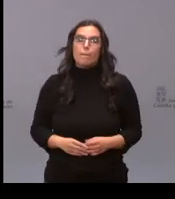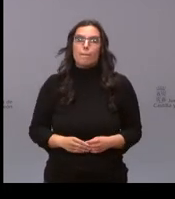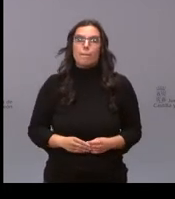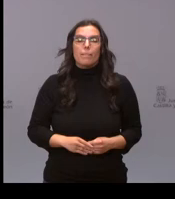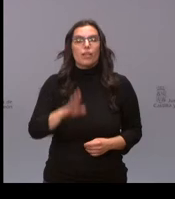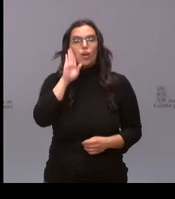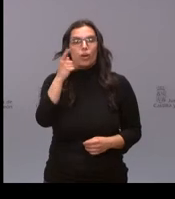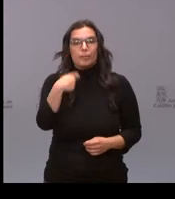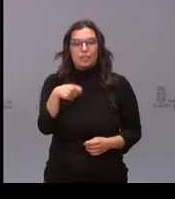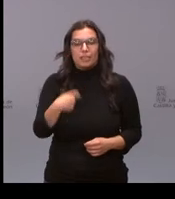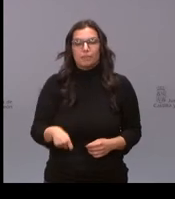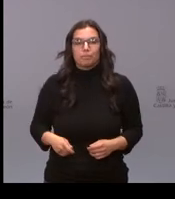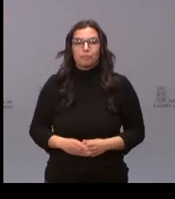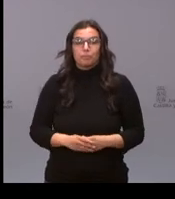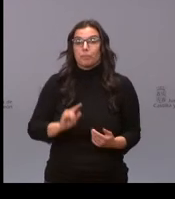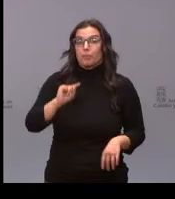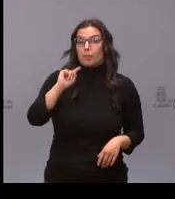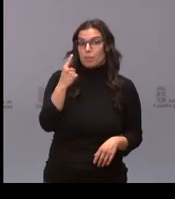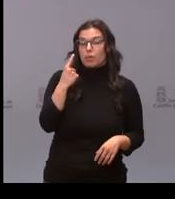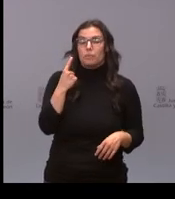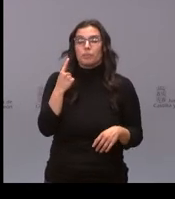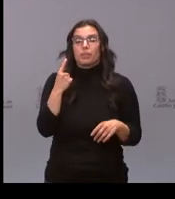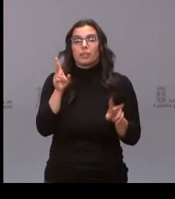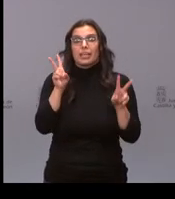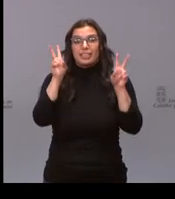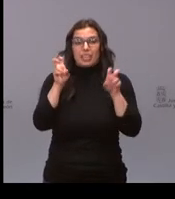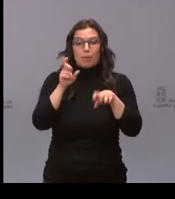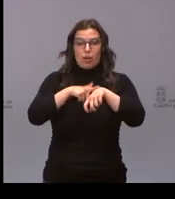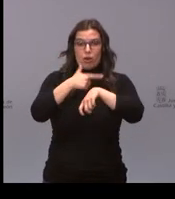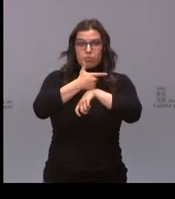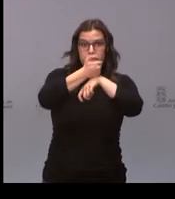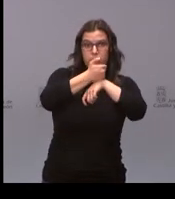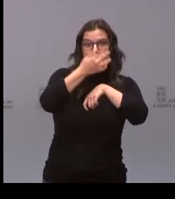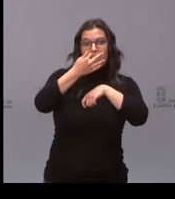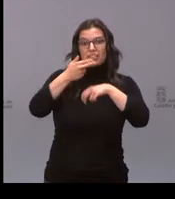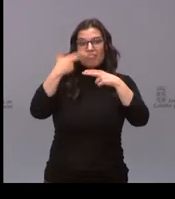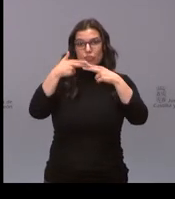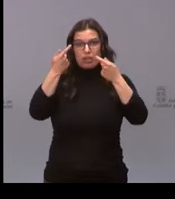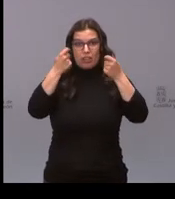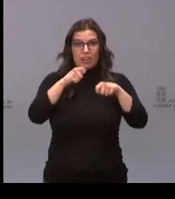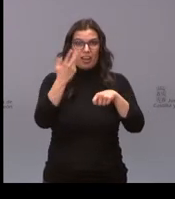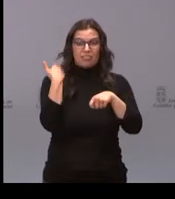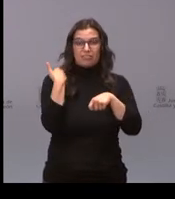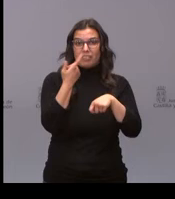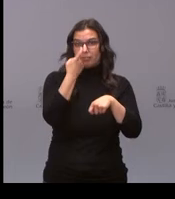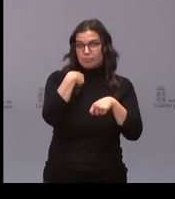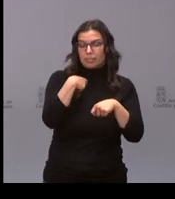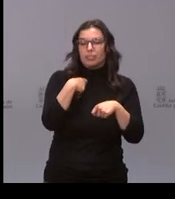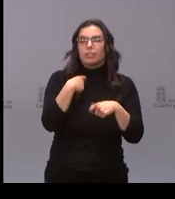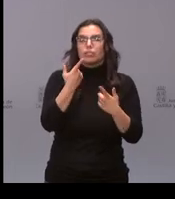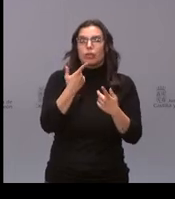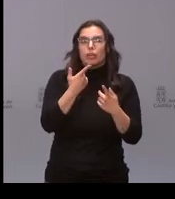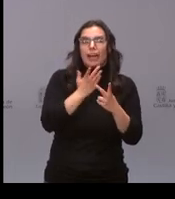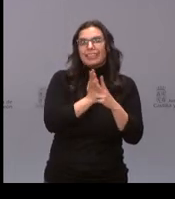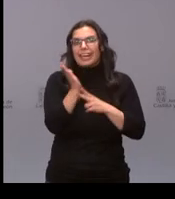Hola, presidente. Lo primero, el tema del toque de queda y del cierre perimetral que han quedado pendientes antes. No sé qué alternativas, como preguntaba